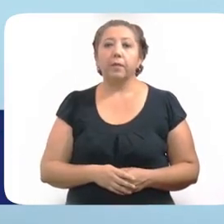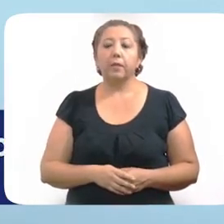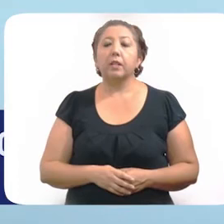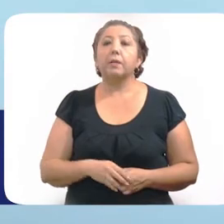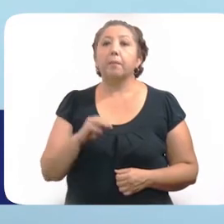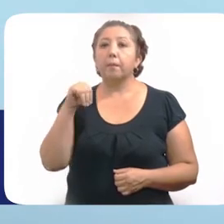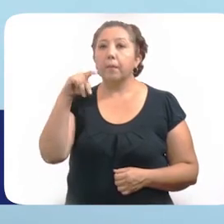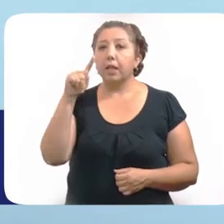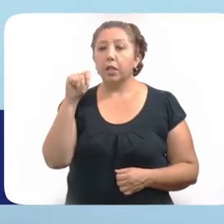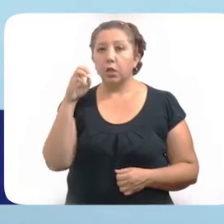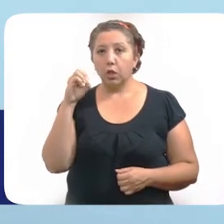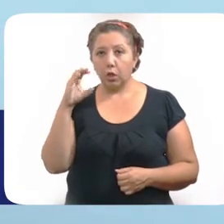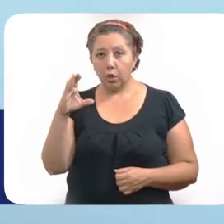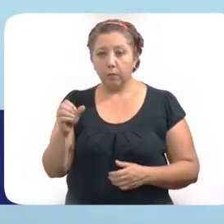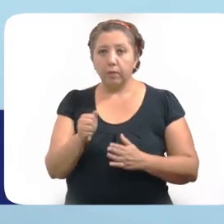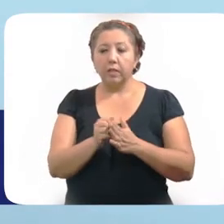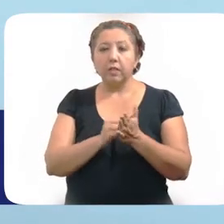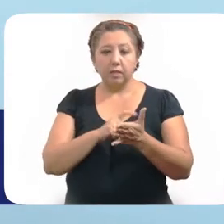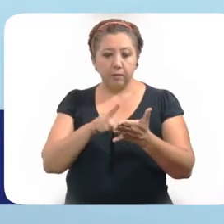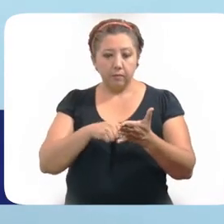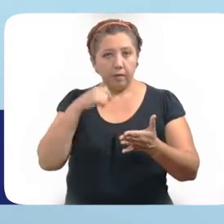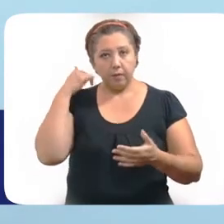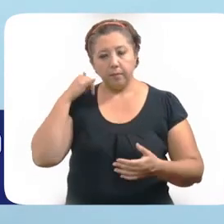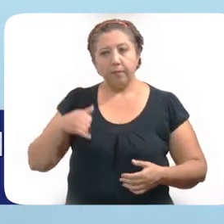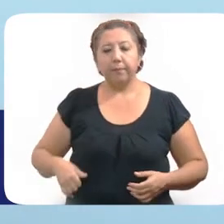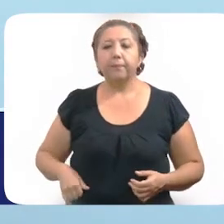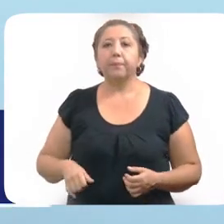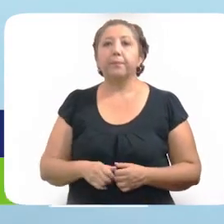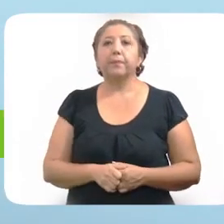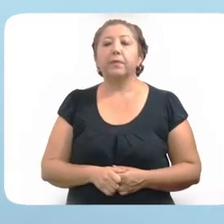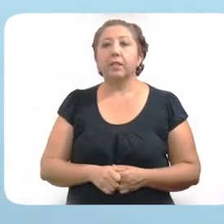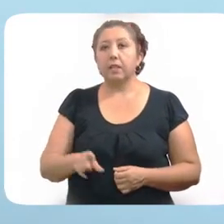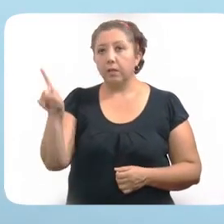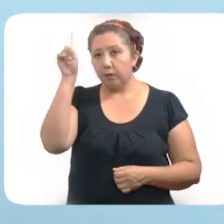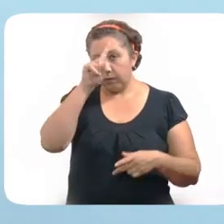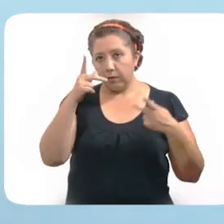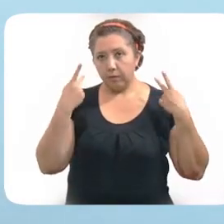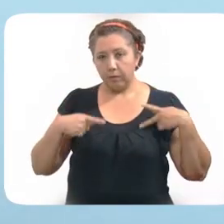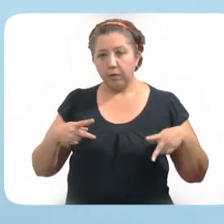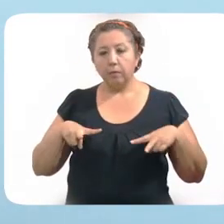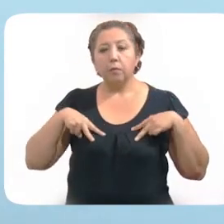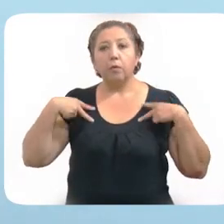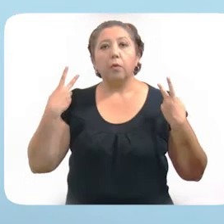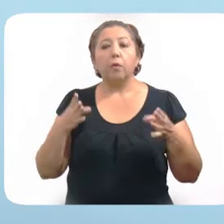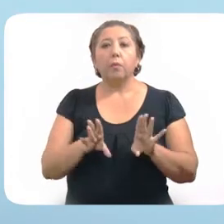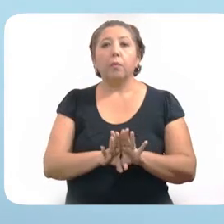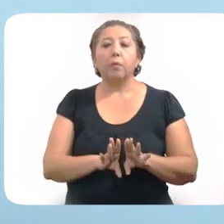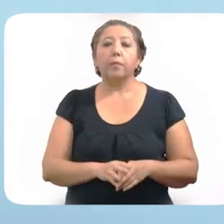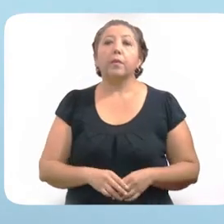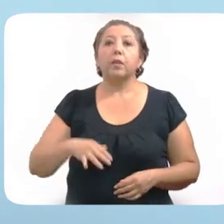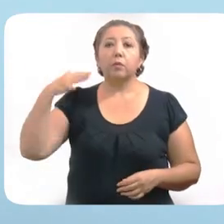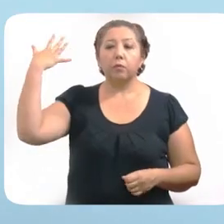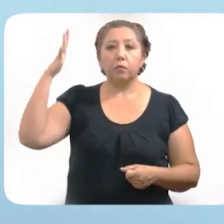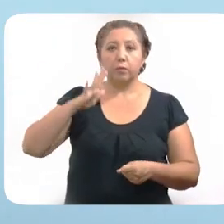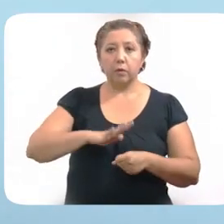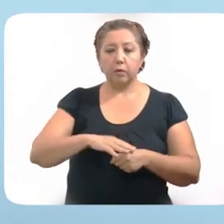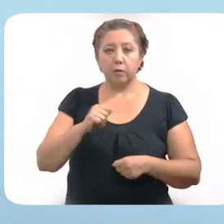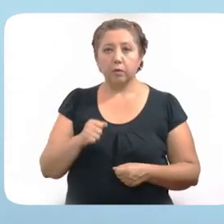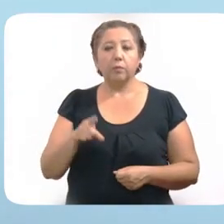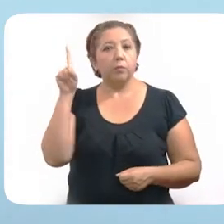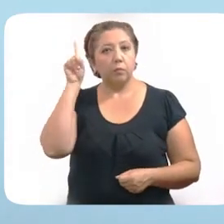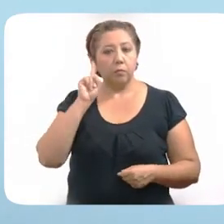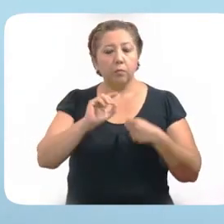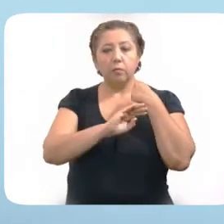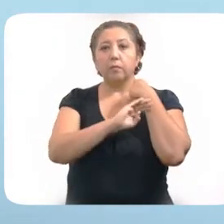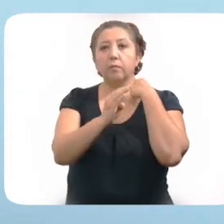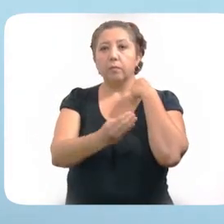La aplicación Meditoc para los sistemas Android y Apple. Recomendamos a la población vulnerable como adultos mayores,